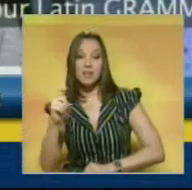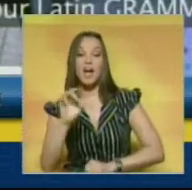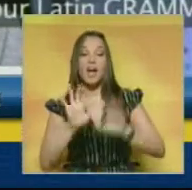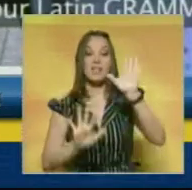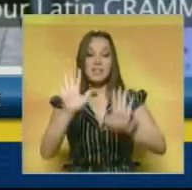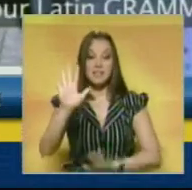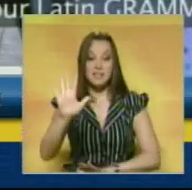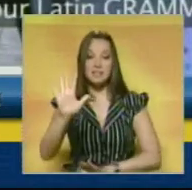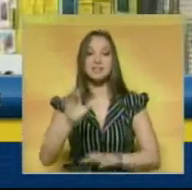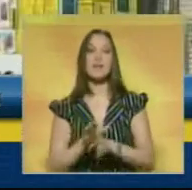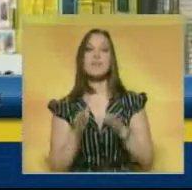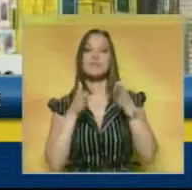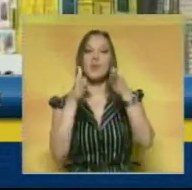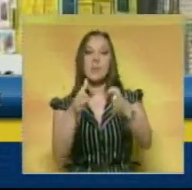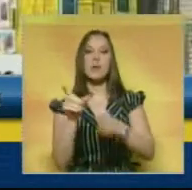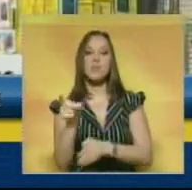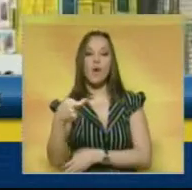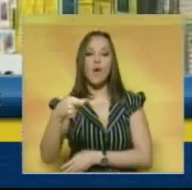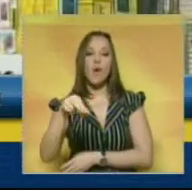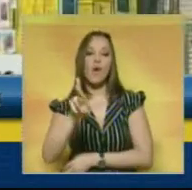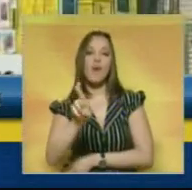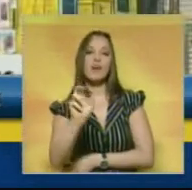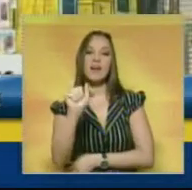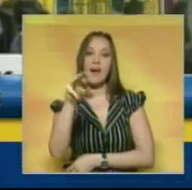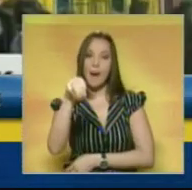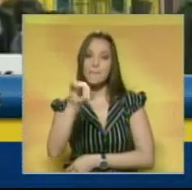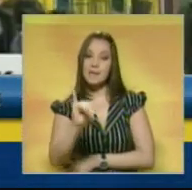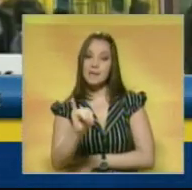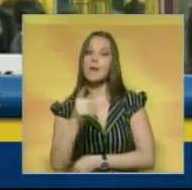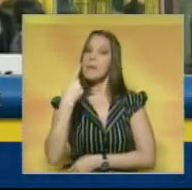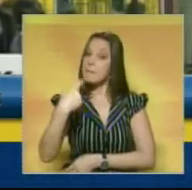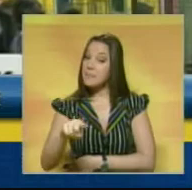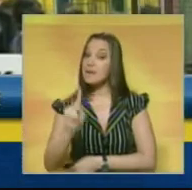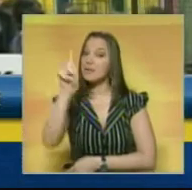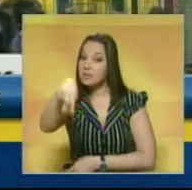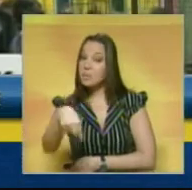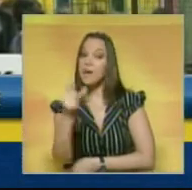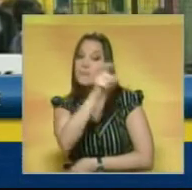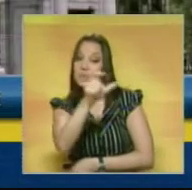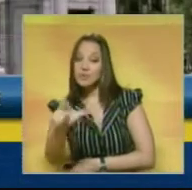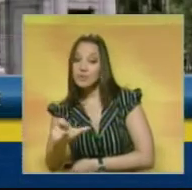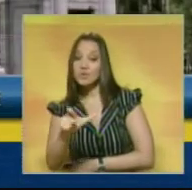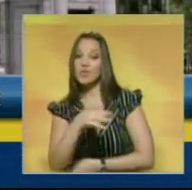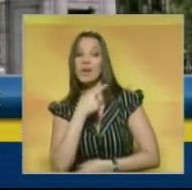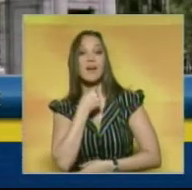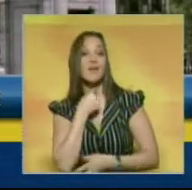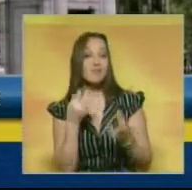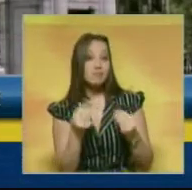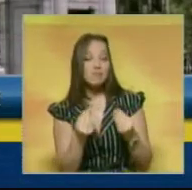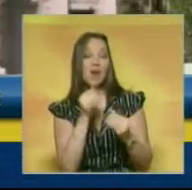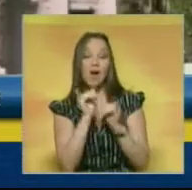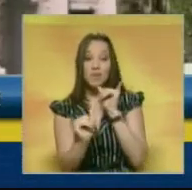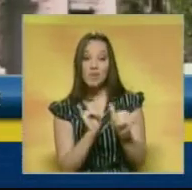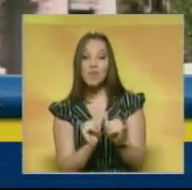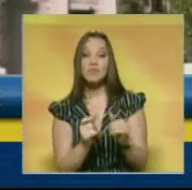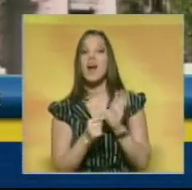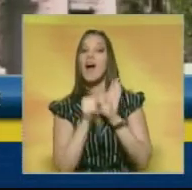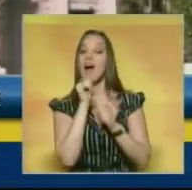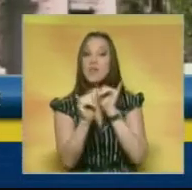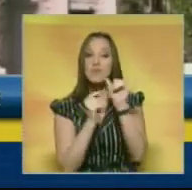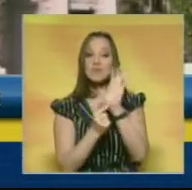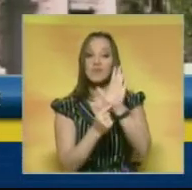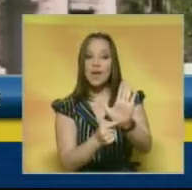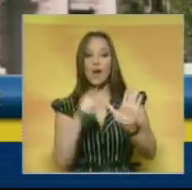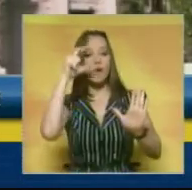de nuestros Latin Grammys. Pero también los amantes de la buena música tuvieron la oportunidad de anunciar a los famosos nominados. Mar